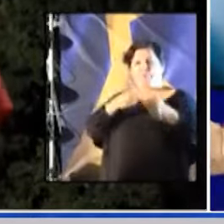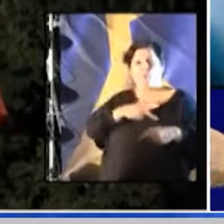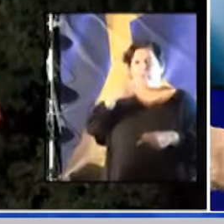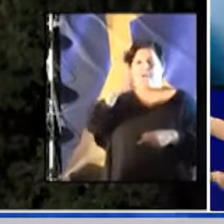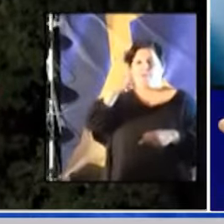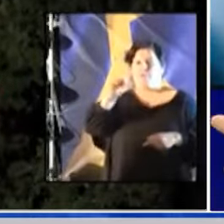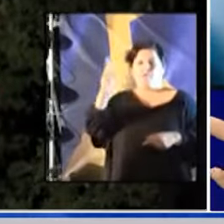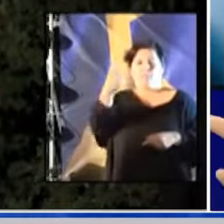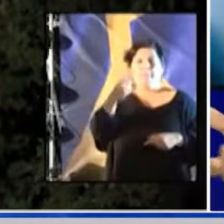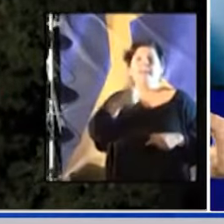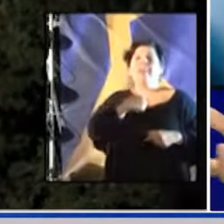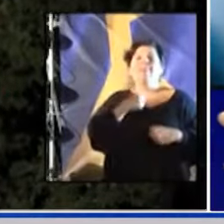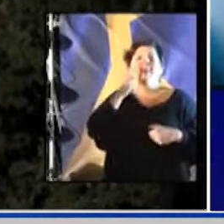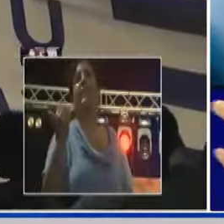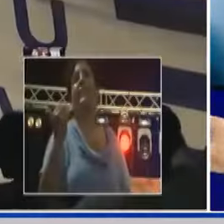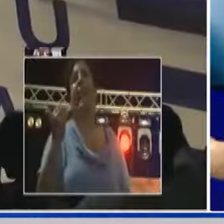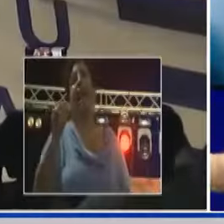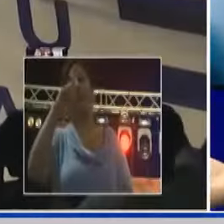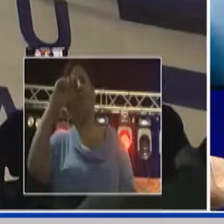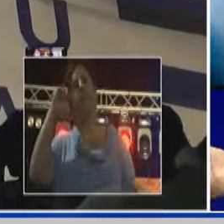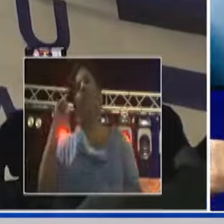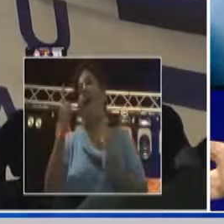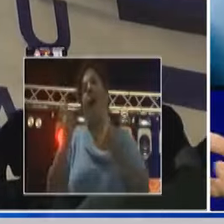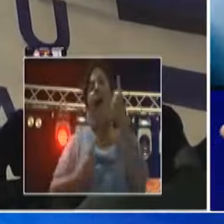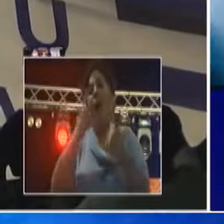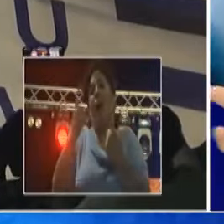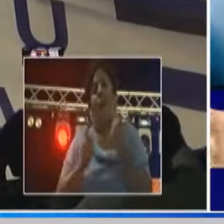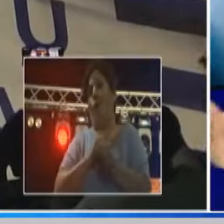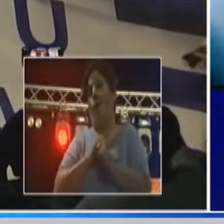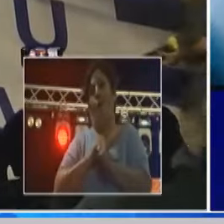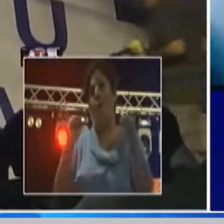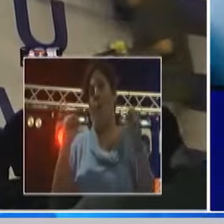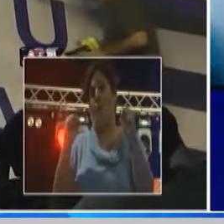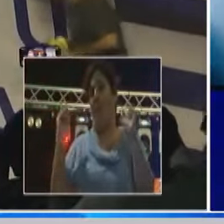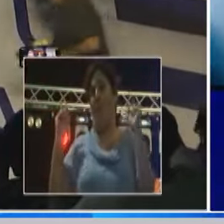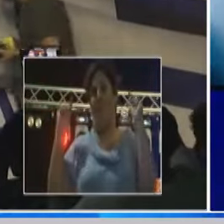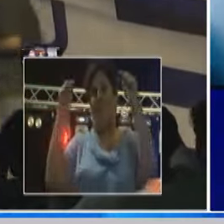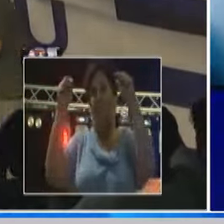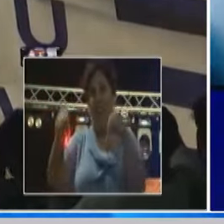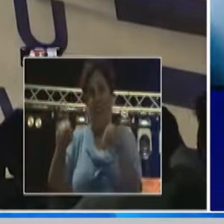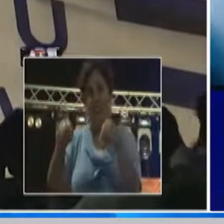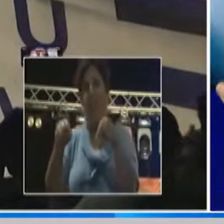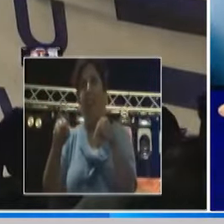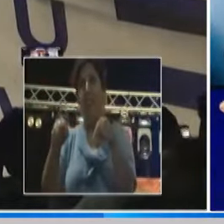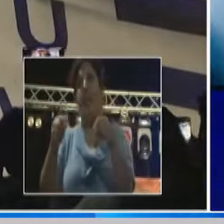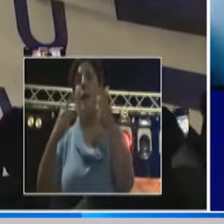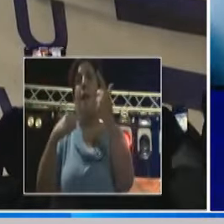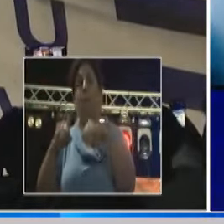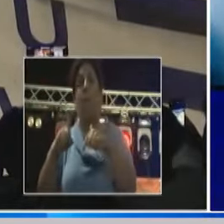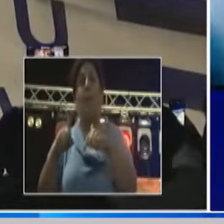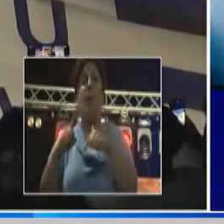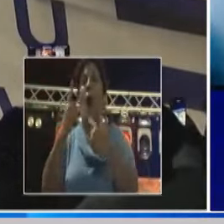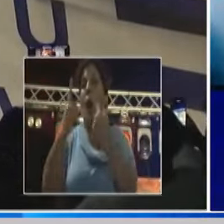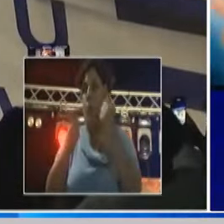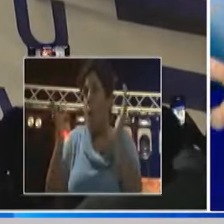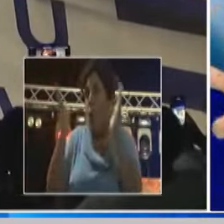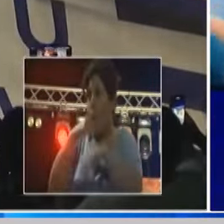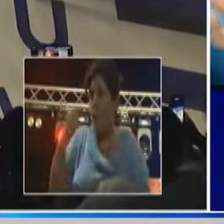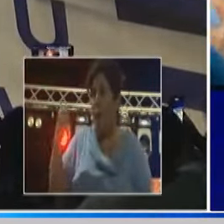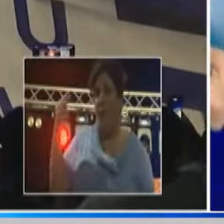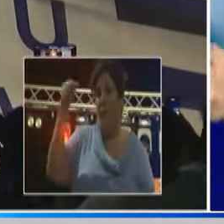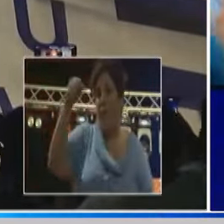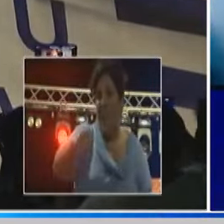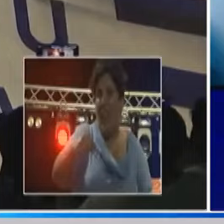estar superponiéndose cuando los recursos son finitos. Mejor esos recursos destinarlos a otros aspectos más convenientes de acuerdo a las